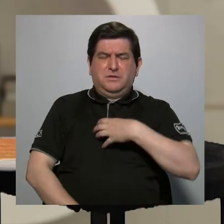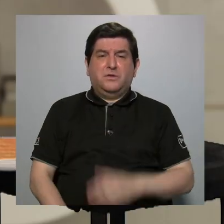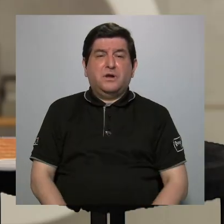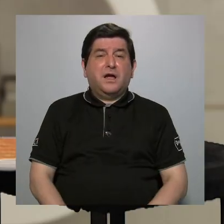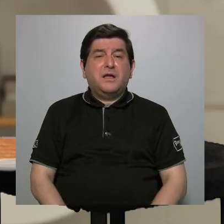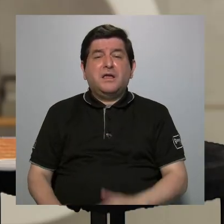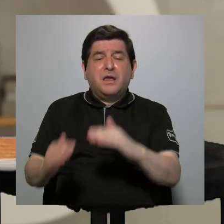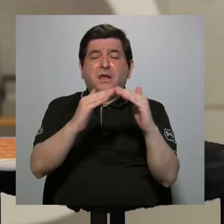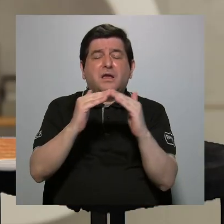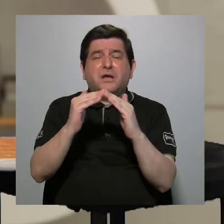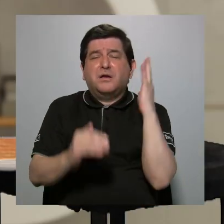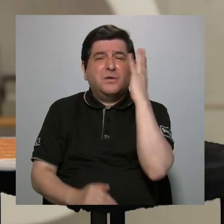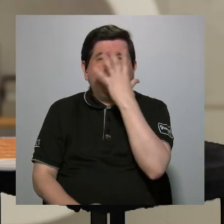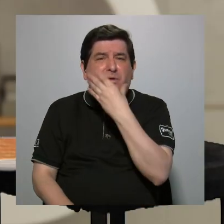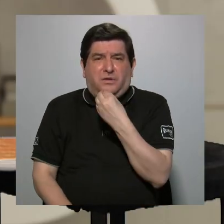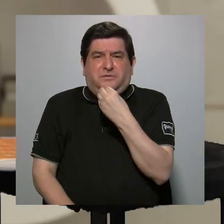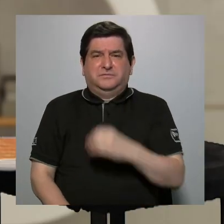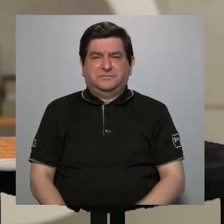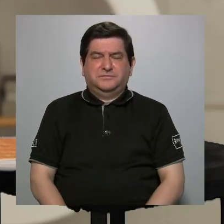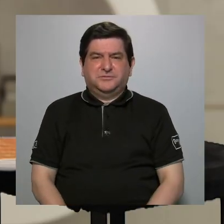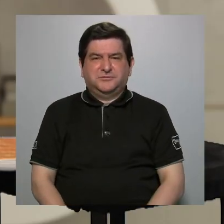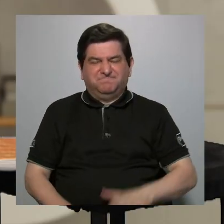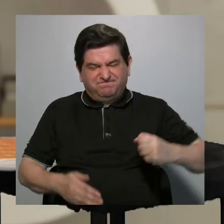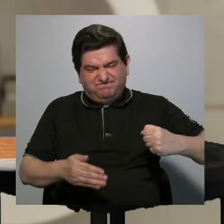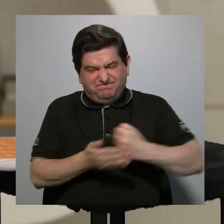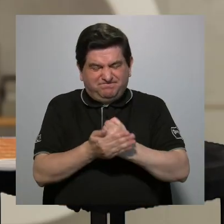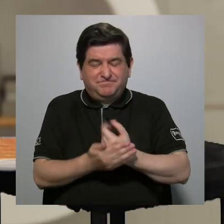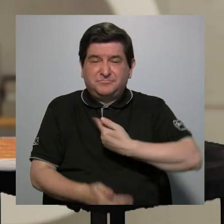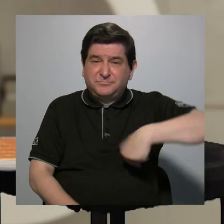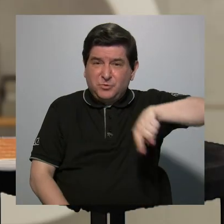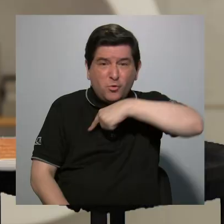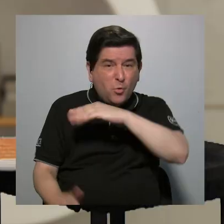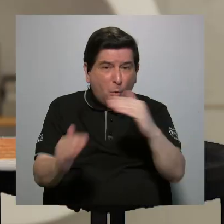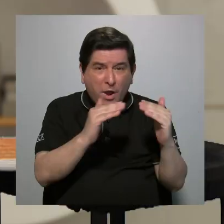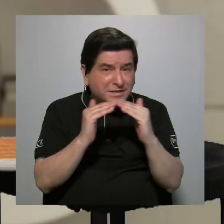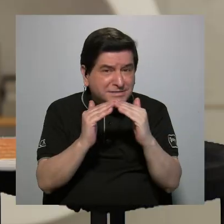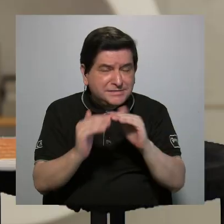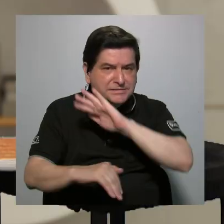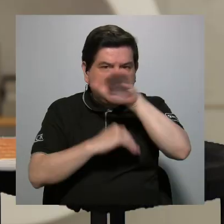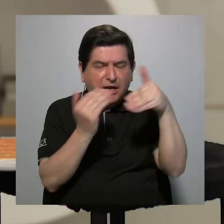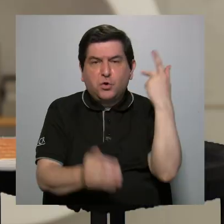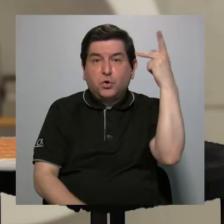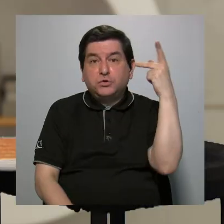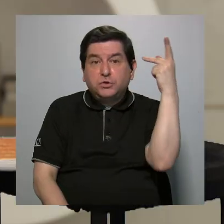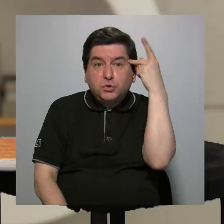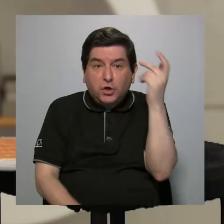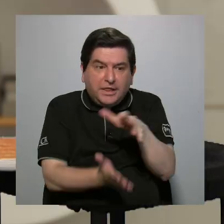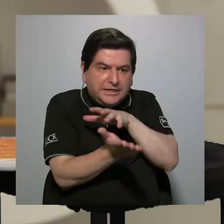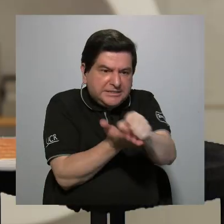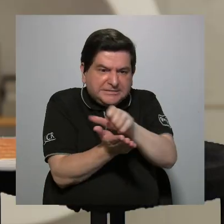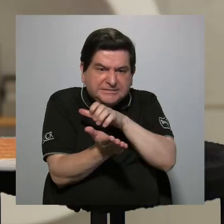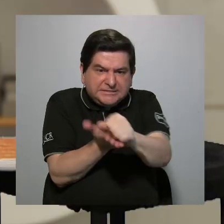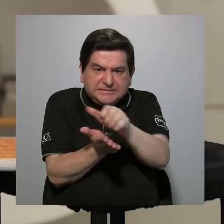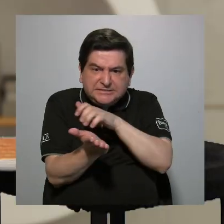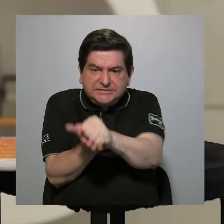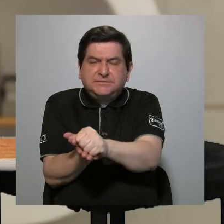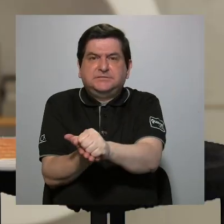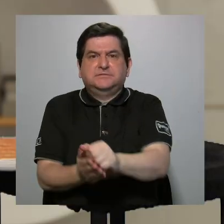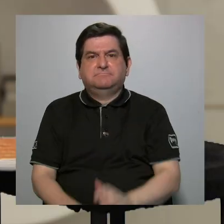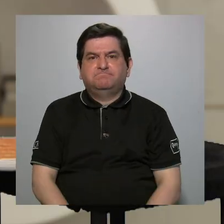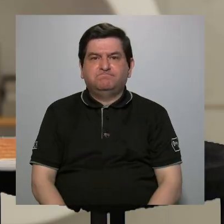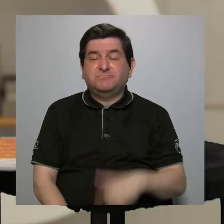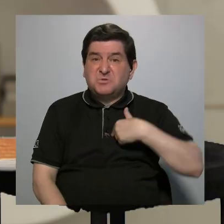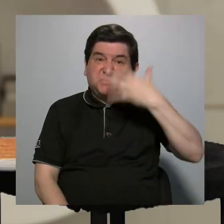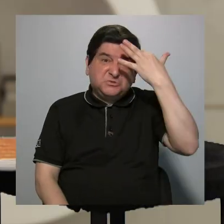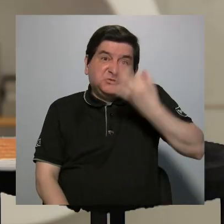sean tan bellas, ¿no? Exacto. Y por desgracia, nuestra ciudad, con todas esas políticas de demoliciones,